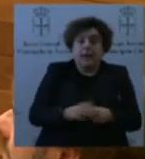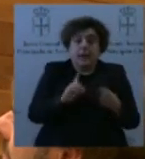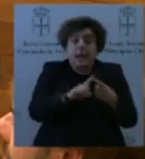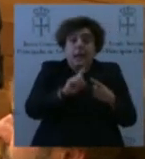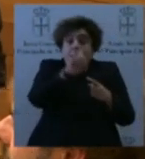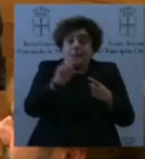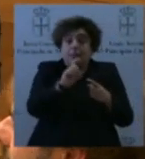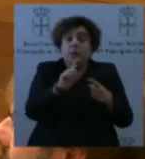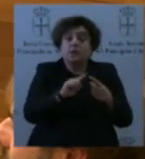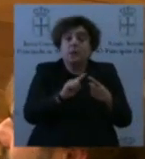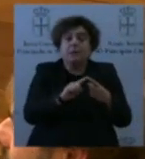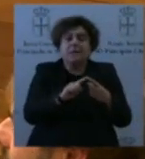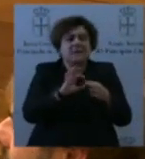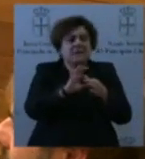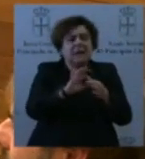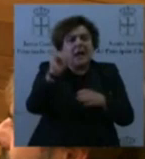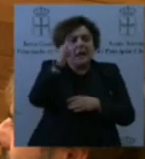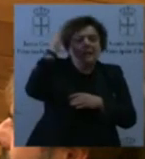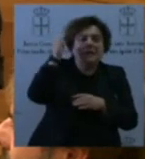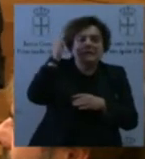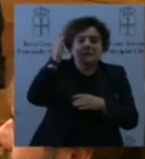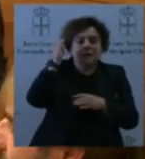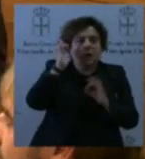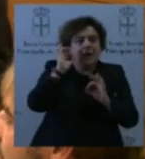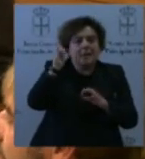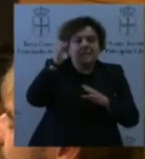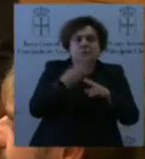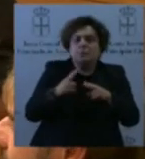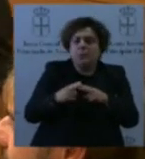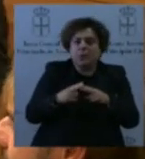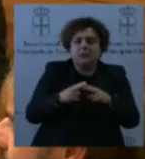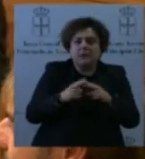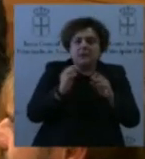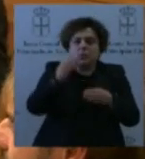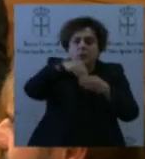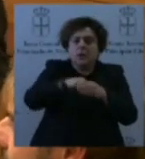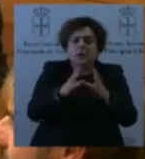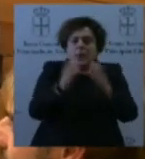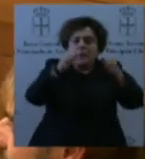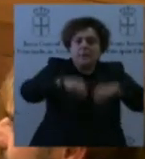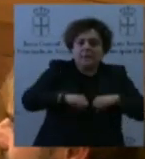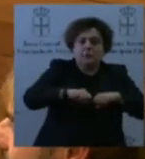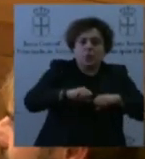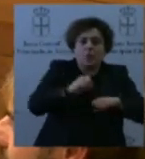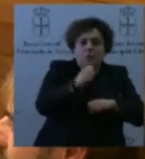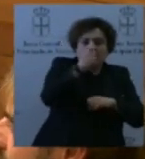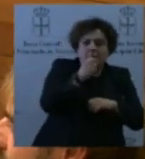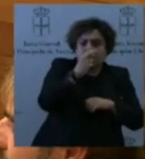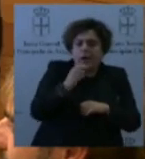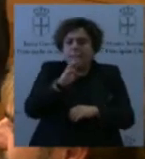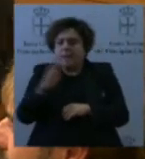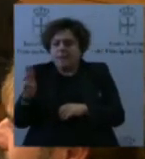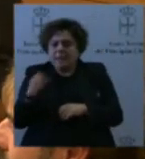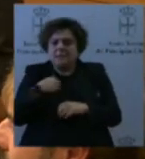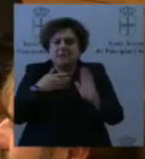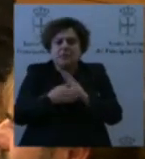ideológicas de la operación. ¿Considera que el pacto del PSOE con el Partido Popular es lo más adecuado para defender los intereses de Oviedo y, por extensión, los de